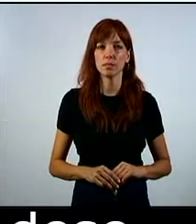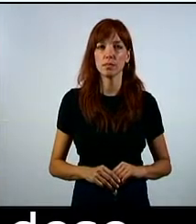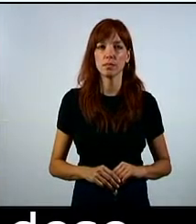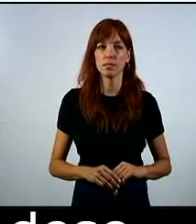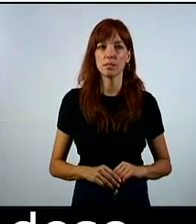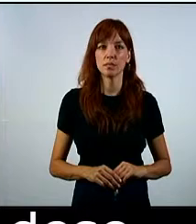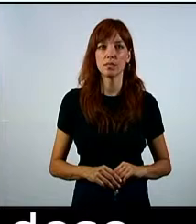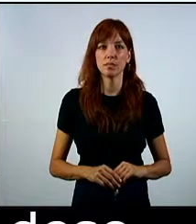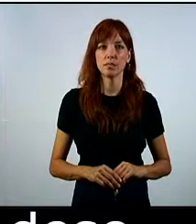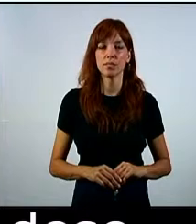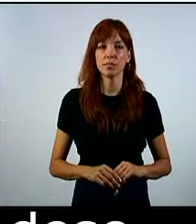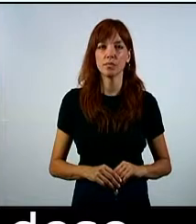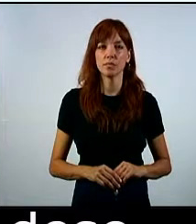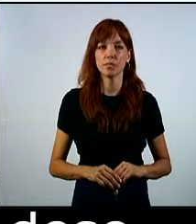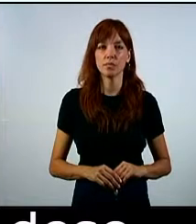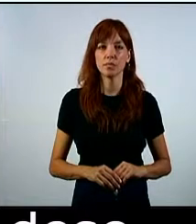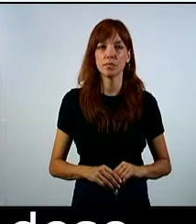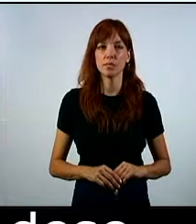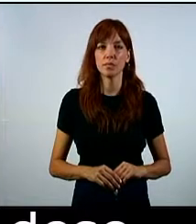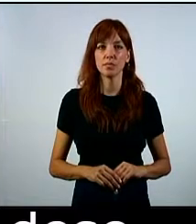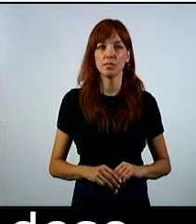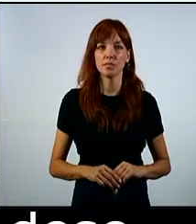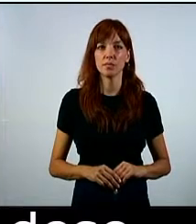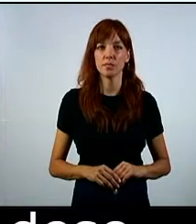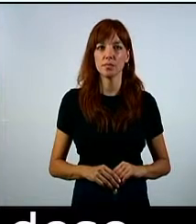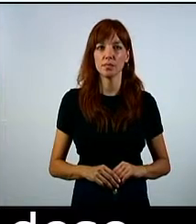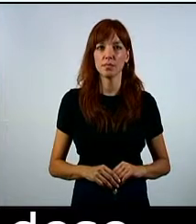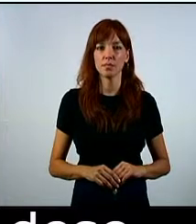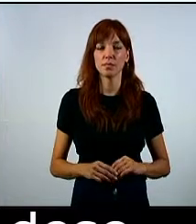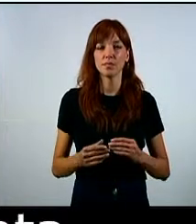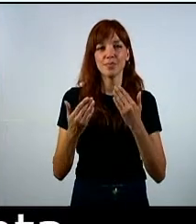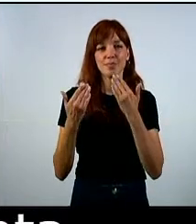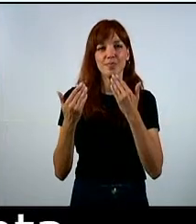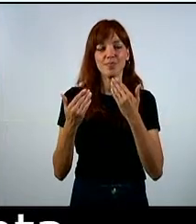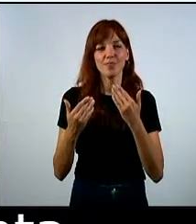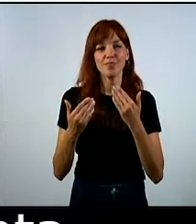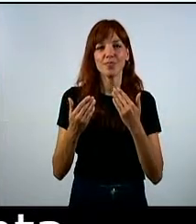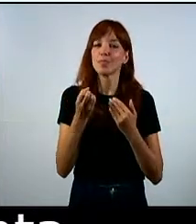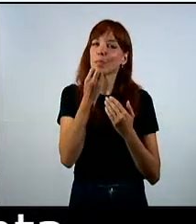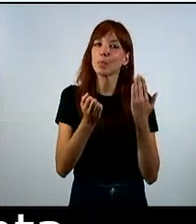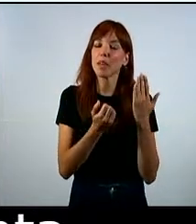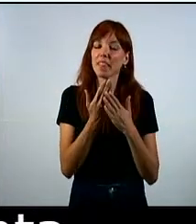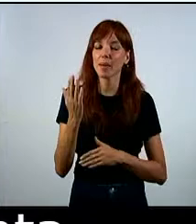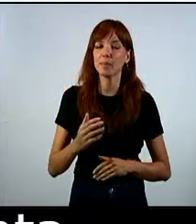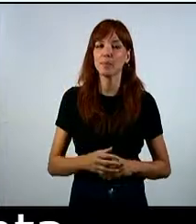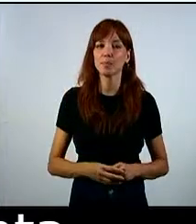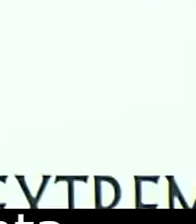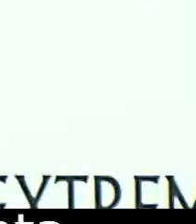Pues muchas gracias. Que tengan buen día.